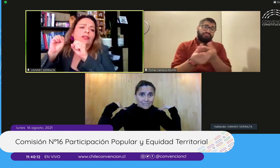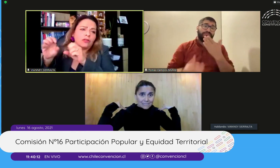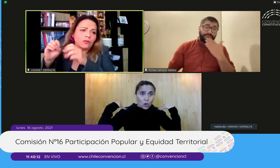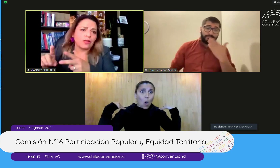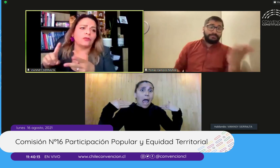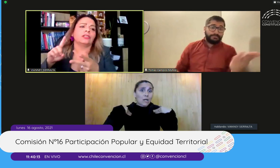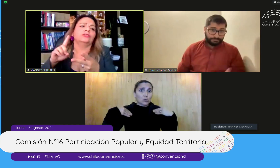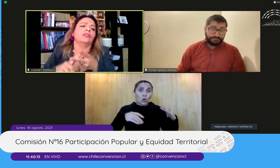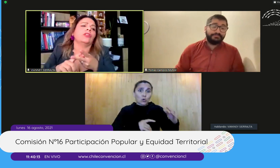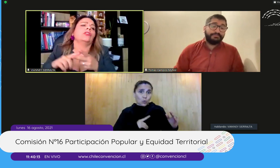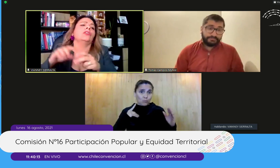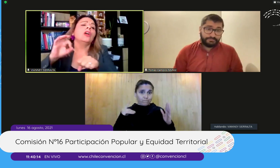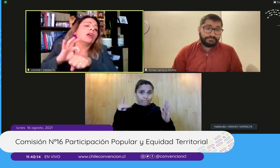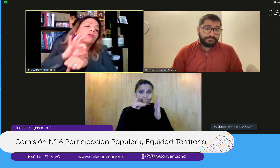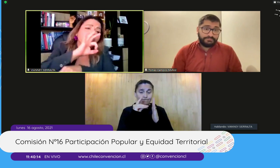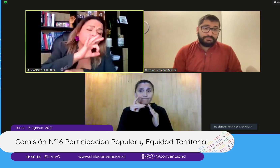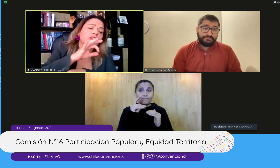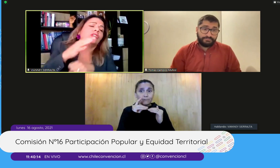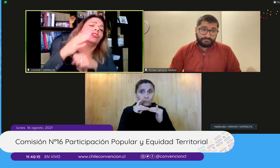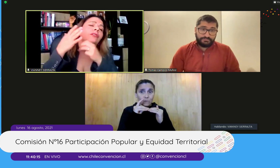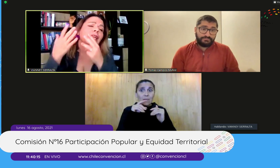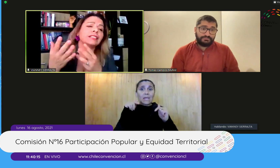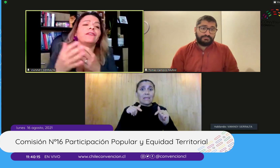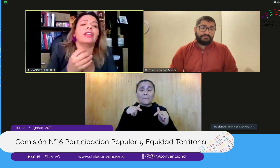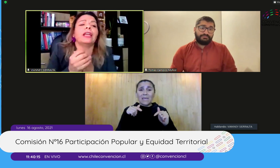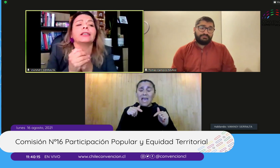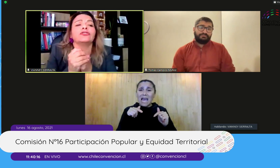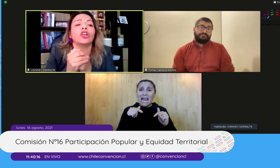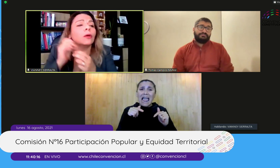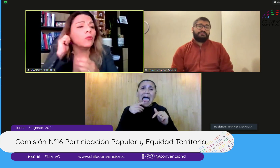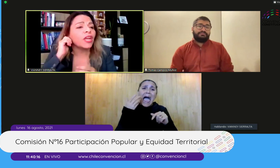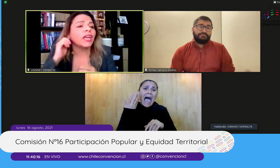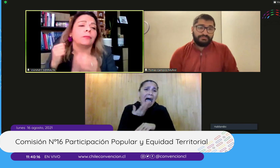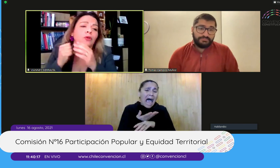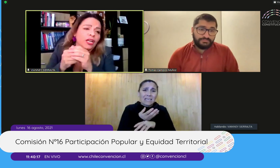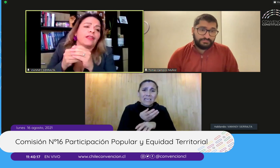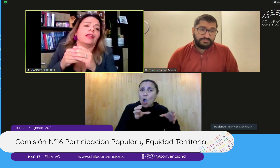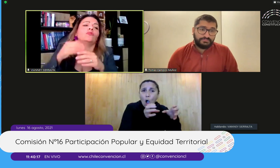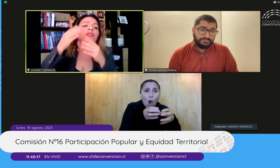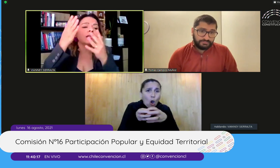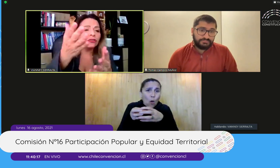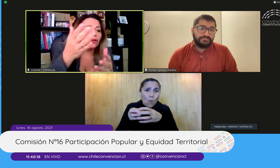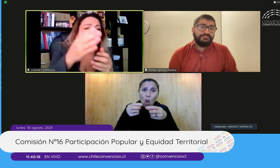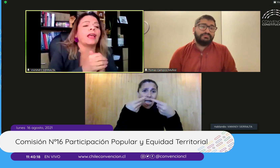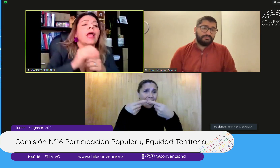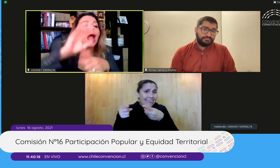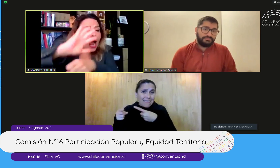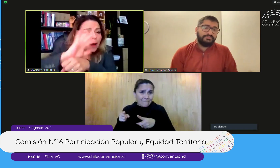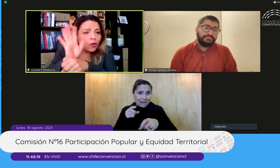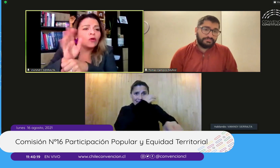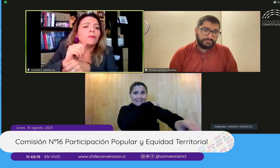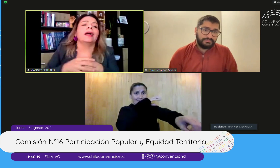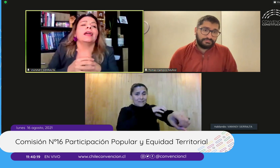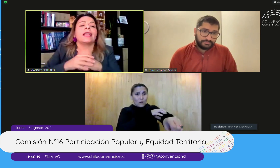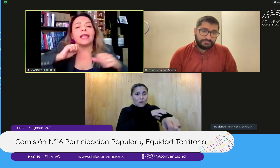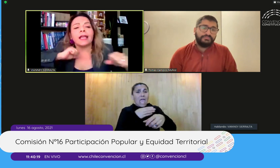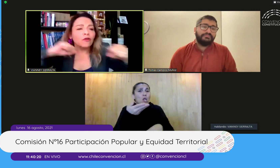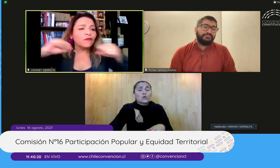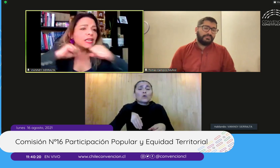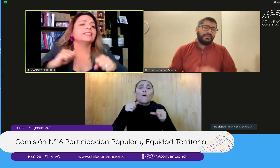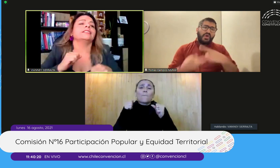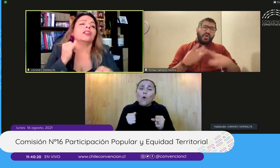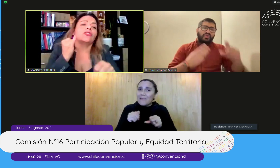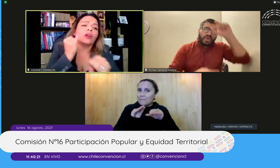el Centro de Educadores Sordas, la Fundación Elisabel, que son las mujeres pioneras de la comunidad sorda, AMOMA,